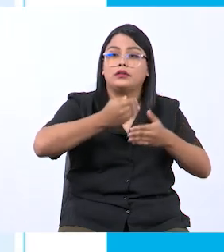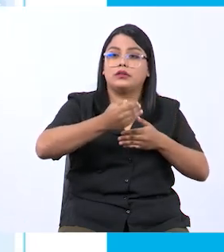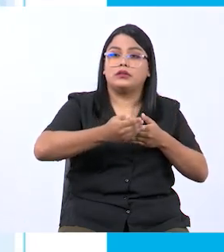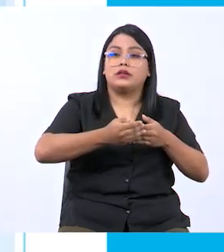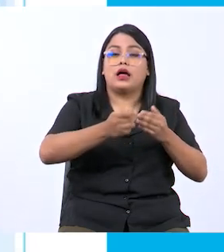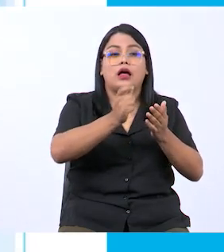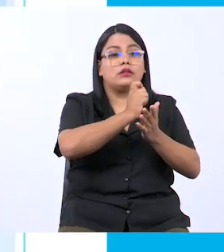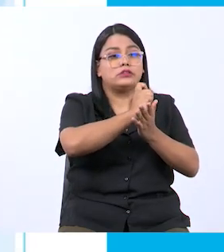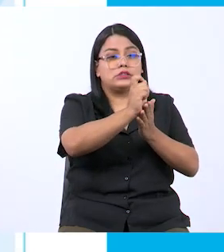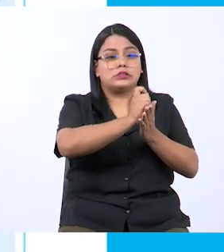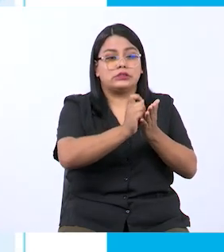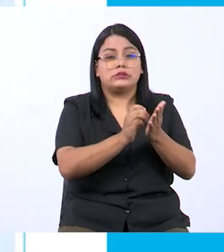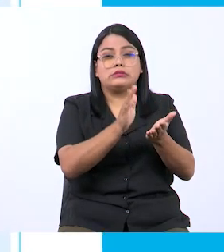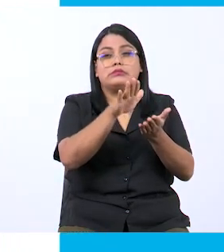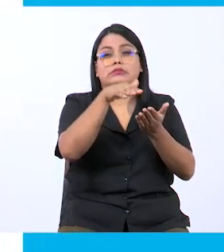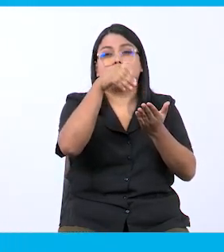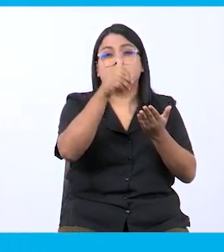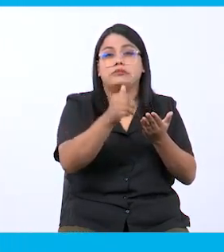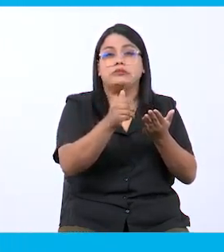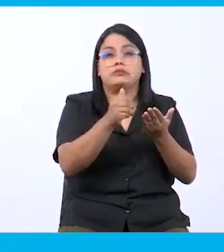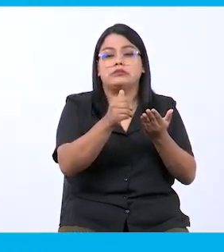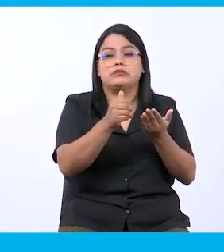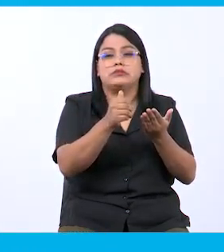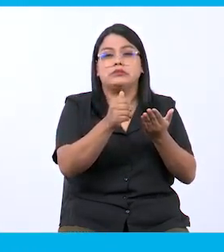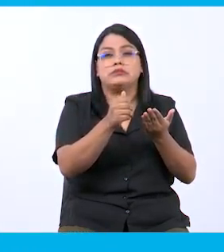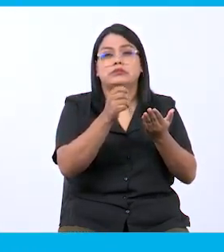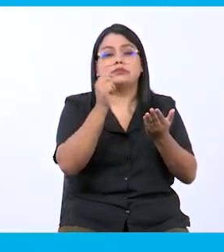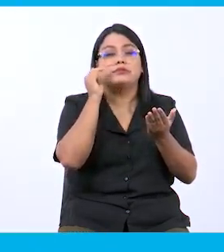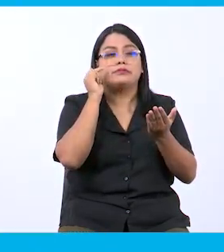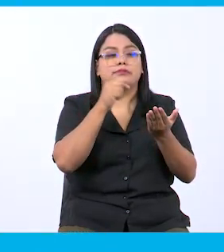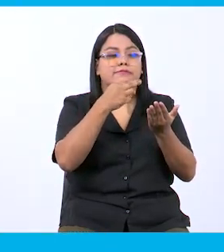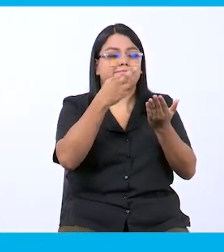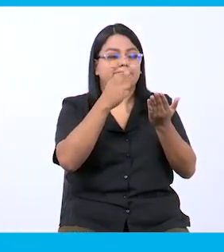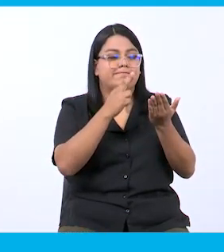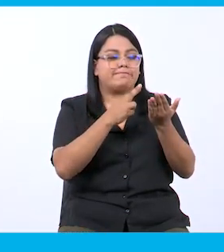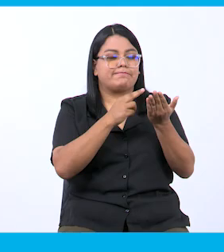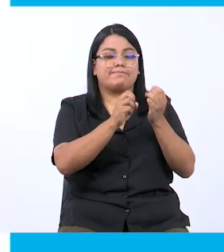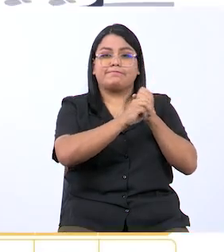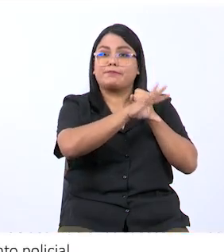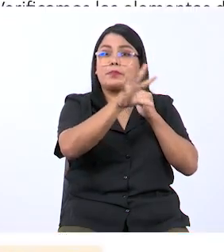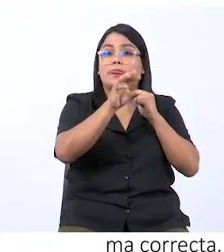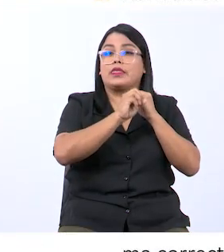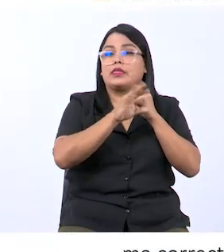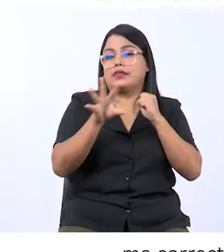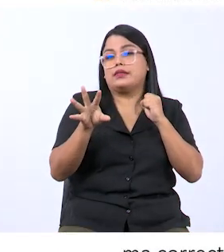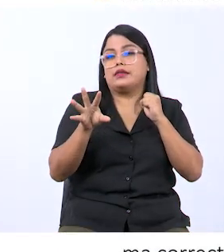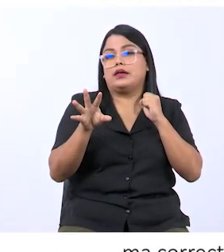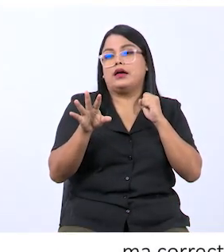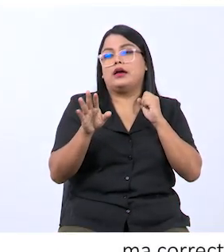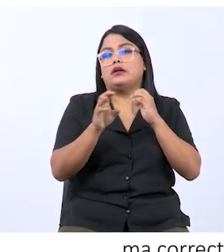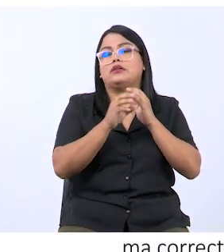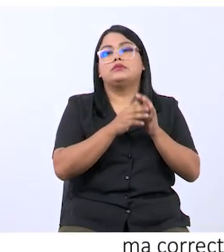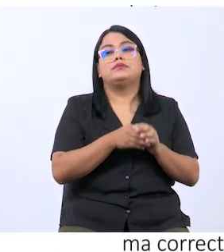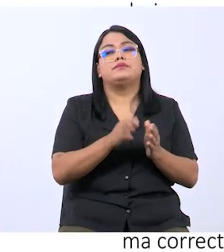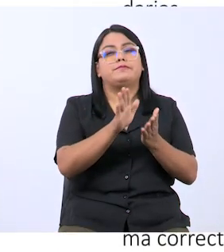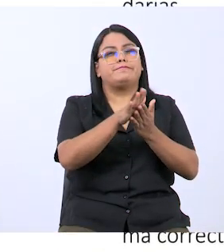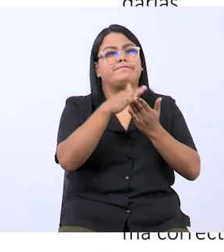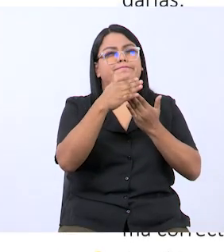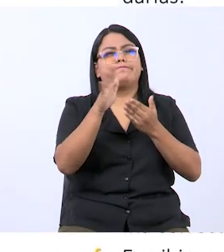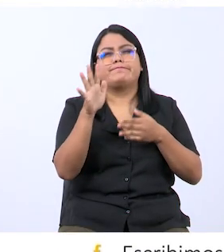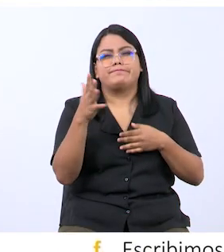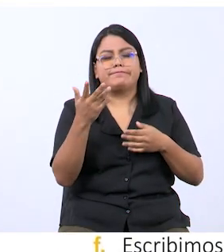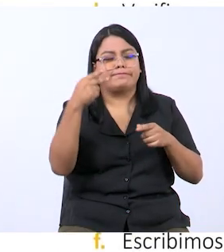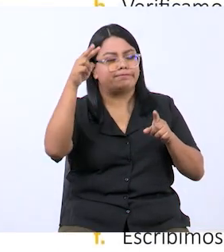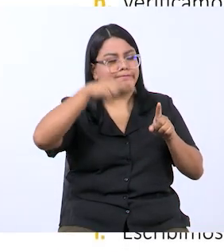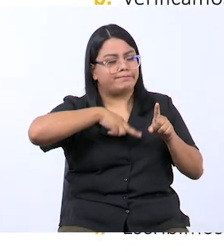producción textual, planificación, textualización, revisión y publicación. La planificación